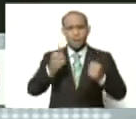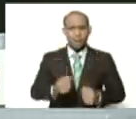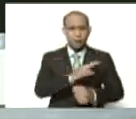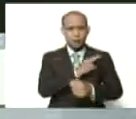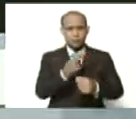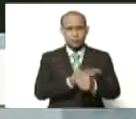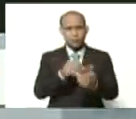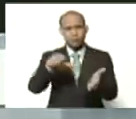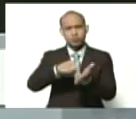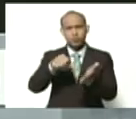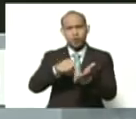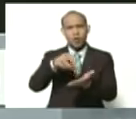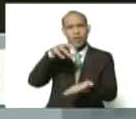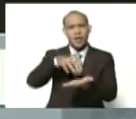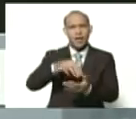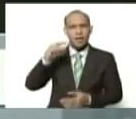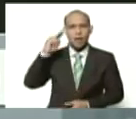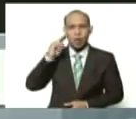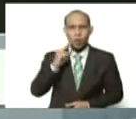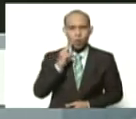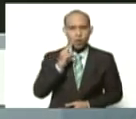estado Bolívar. Se están tratando.